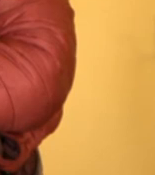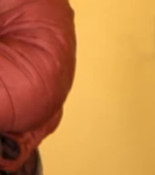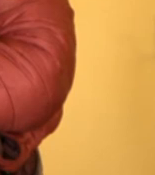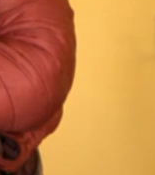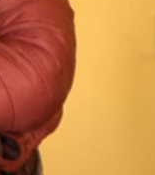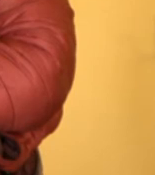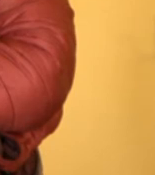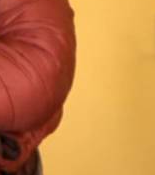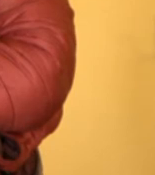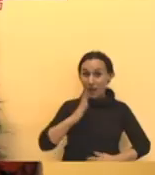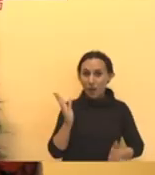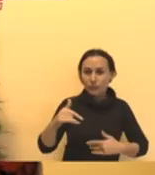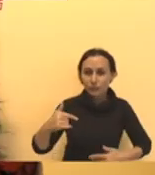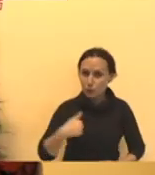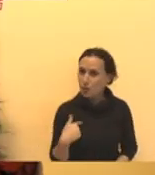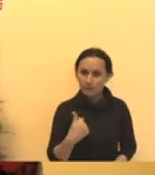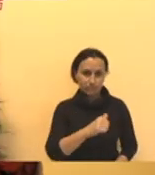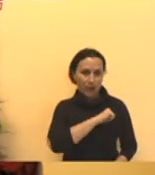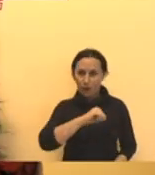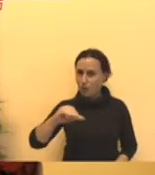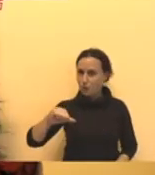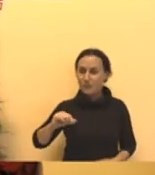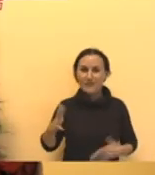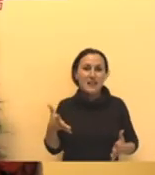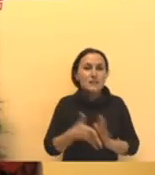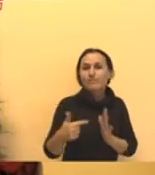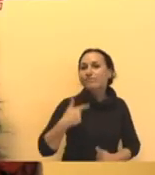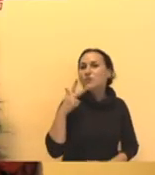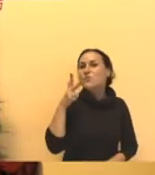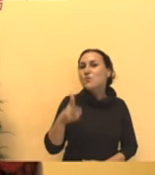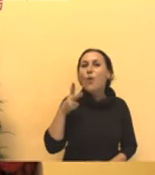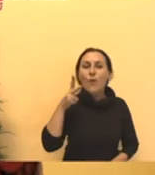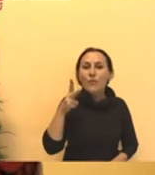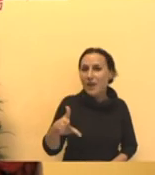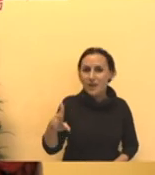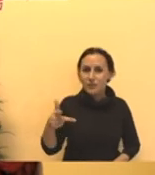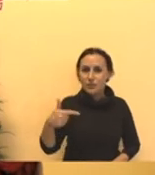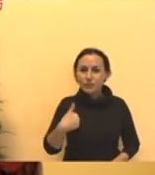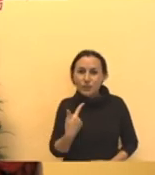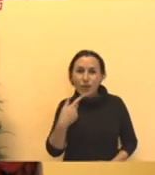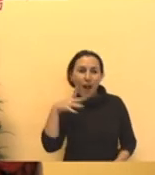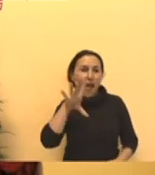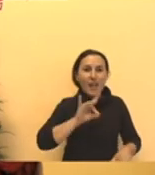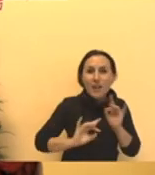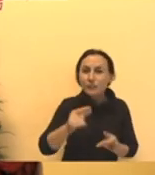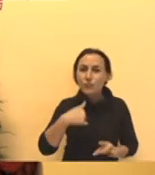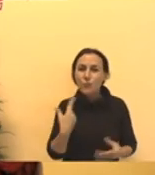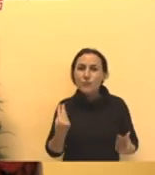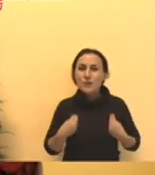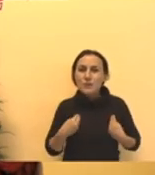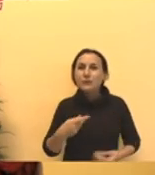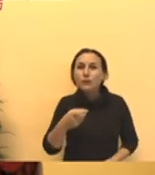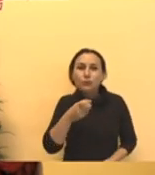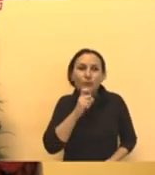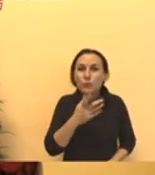soy totalmente autónoma, con lo cual tengo el derecho a decidir cómo quiero, qué quiero que me hagas y cómo quiero que lo